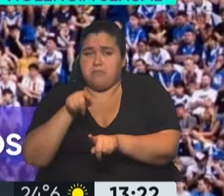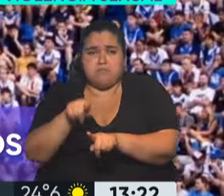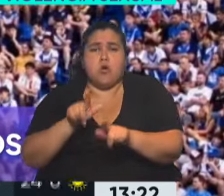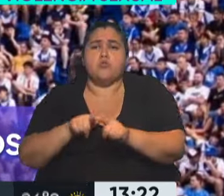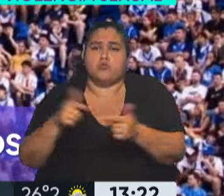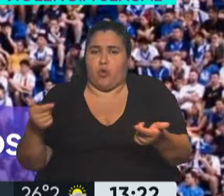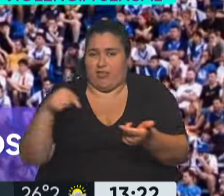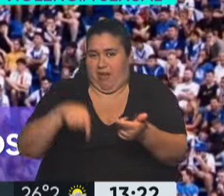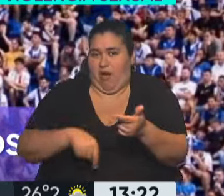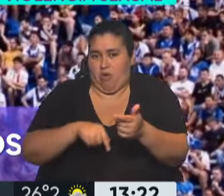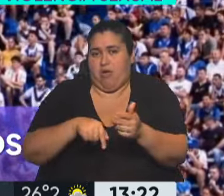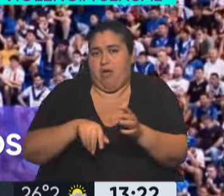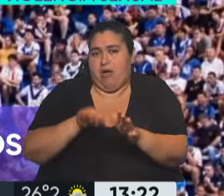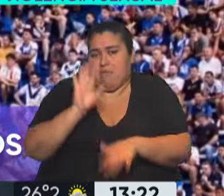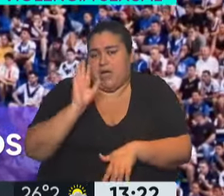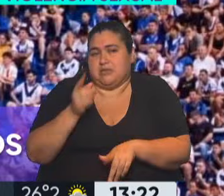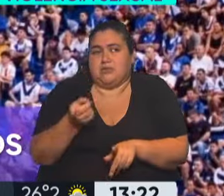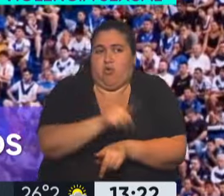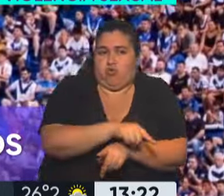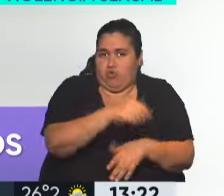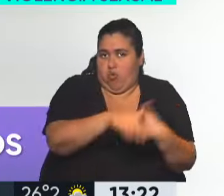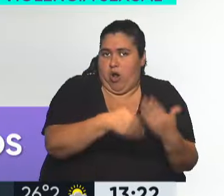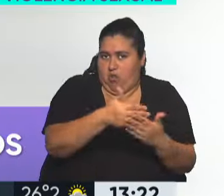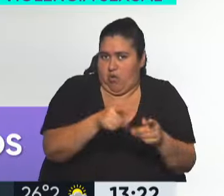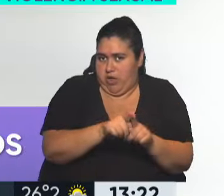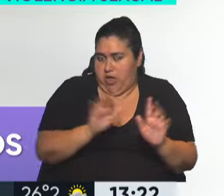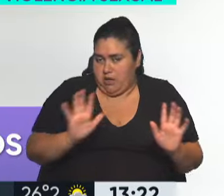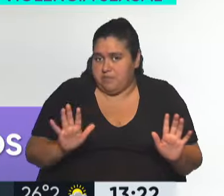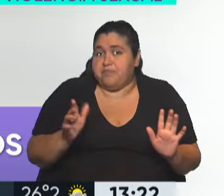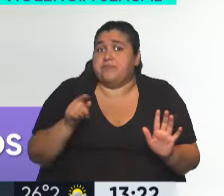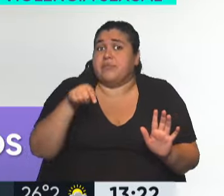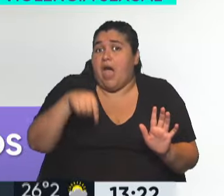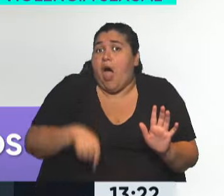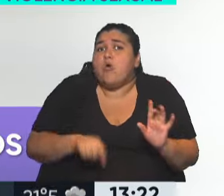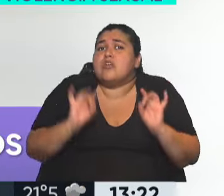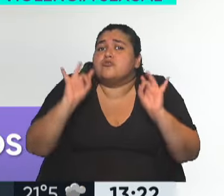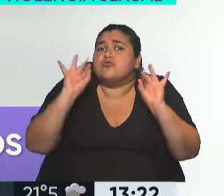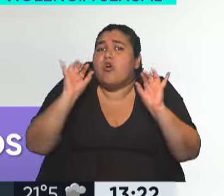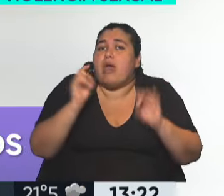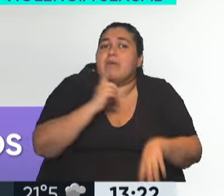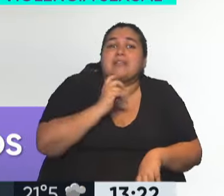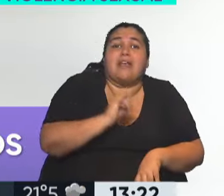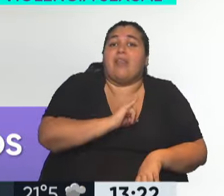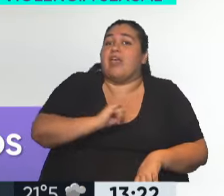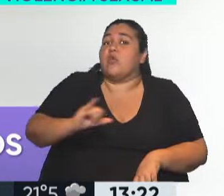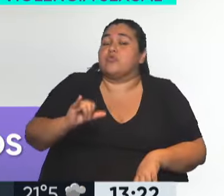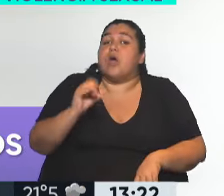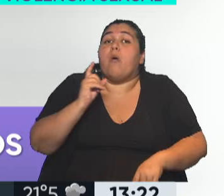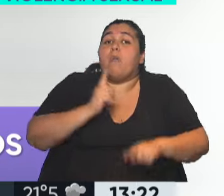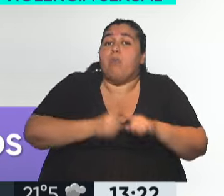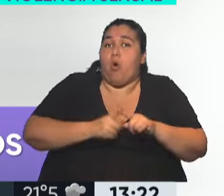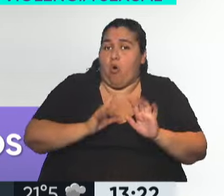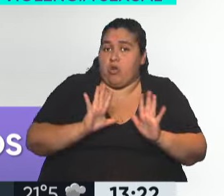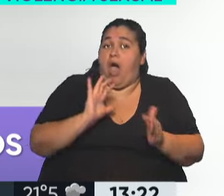que están corriendo con los demás jugadores, por el momento están denunciados de un hecho